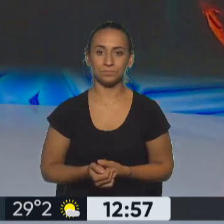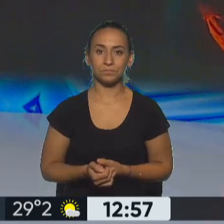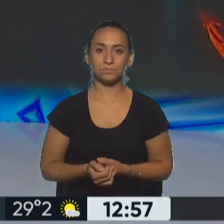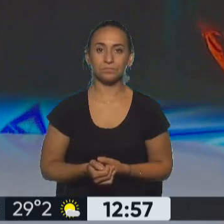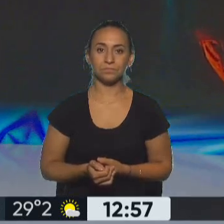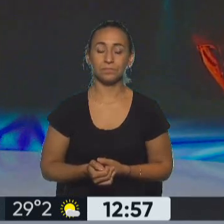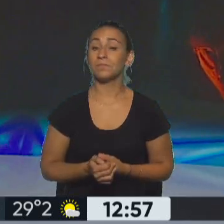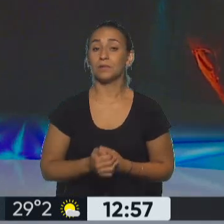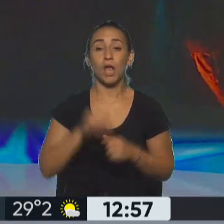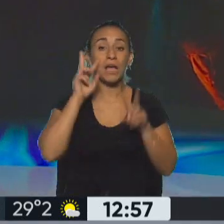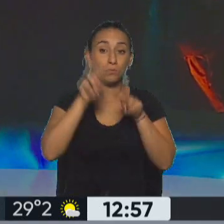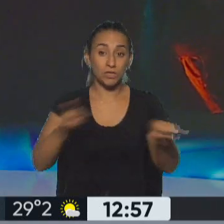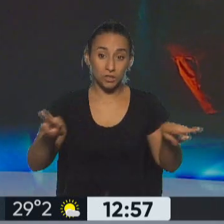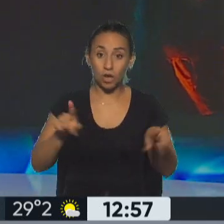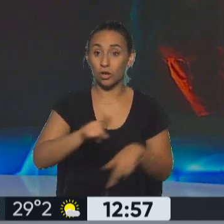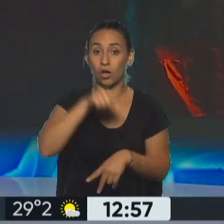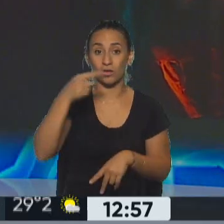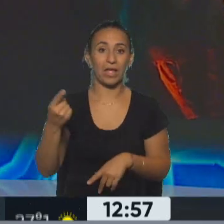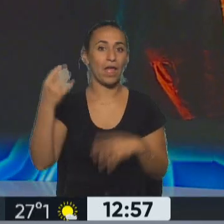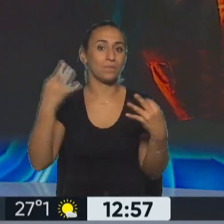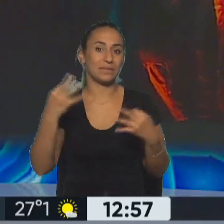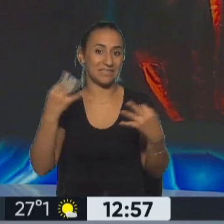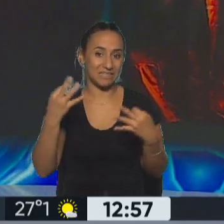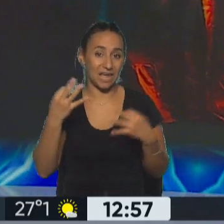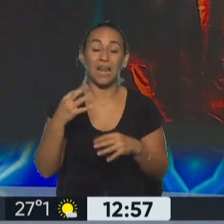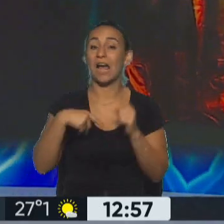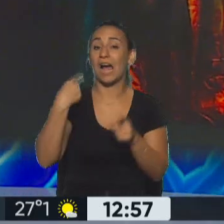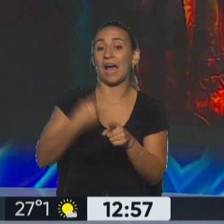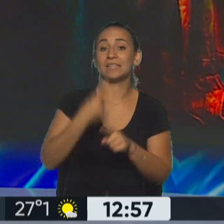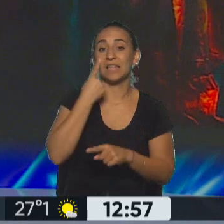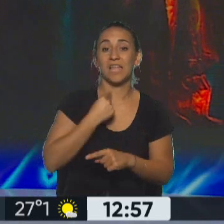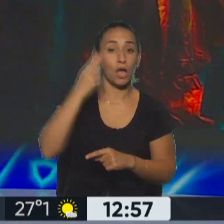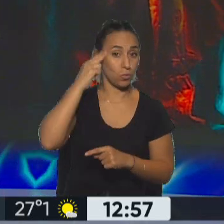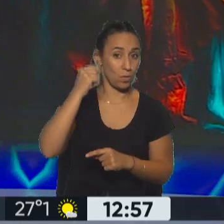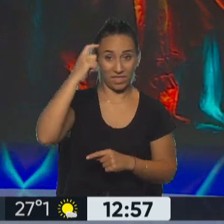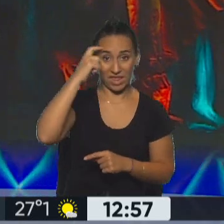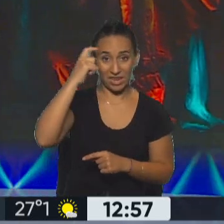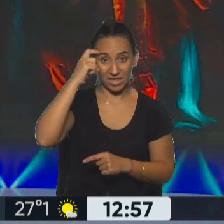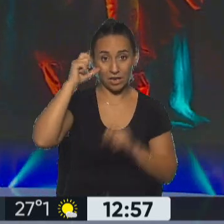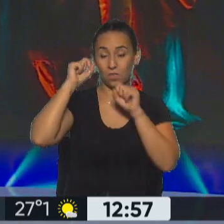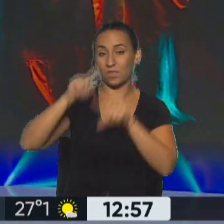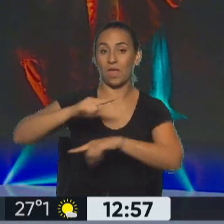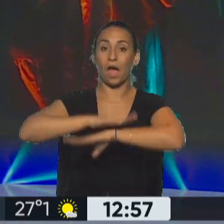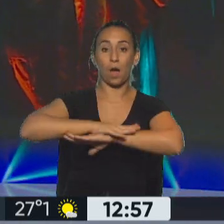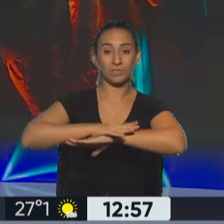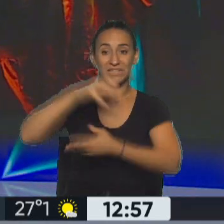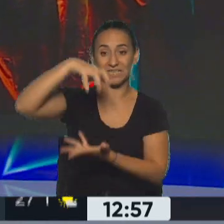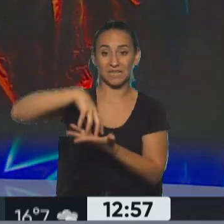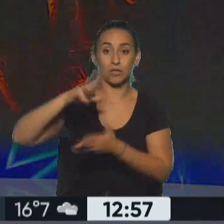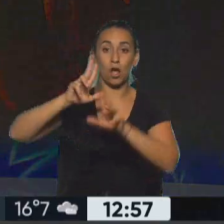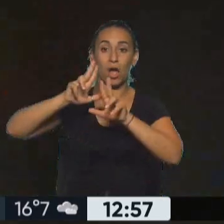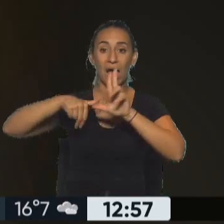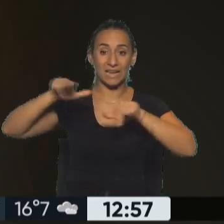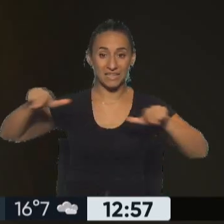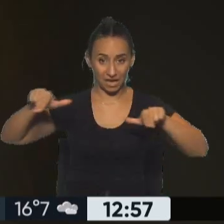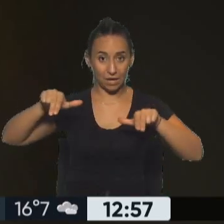Y hablando de exposiciones, esta es una exposición muy particular que se puede ver hasta el 9 de enero en Avellaneda, en el Centro de Artes, en el Centro Municipal de Artes, que